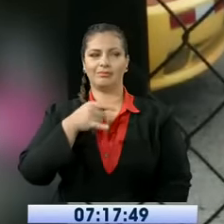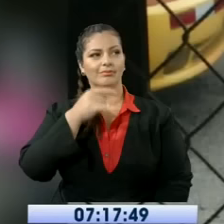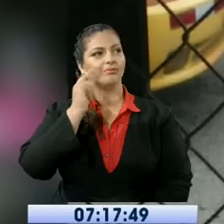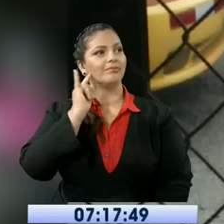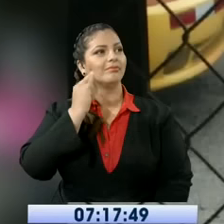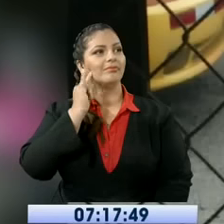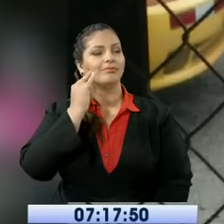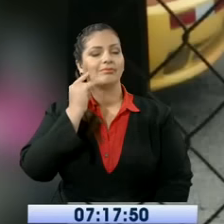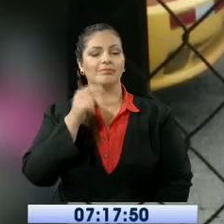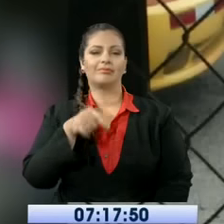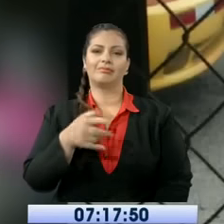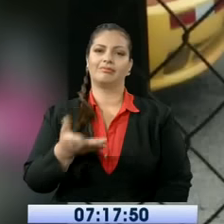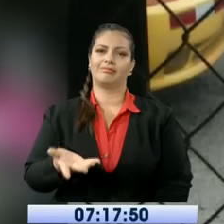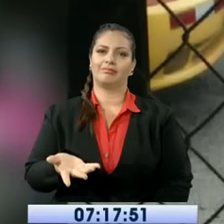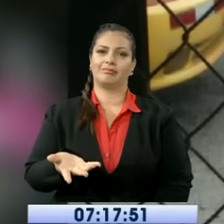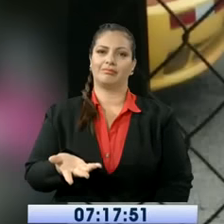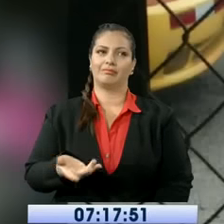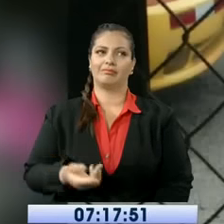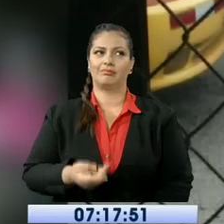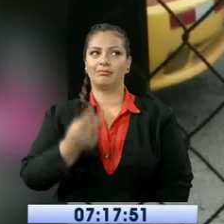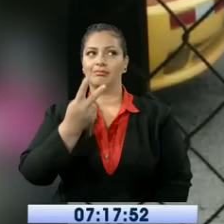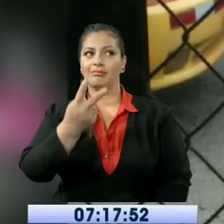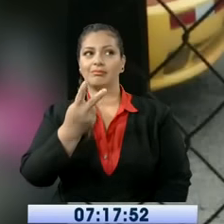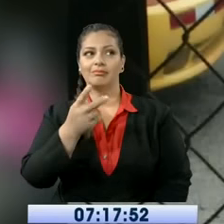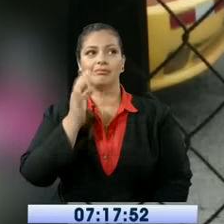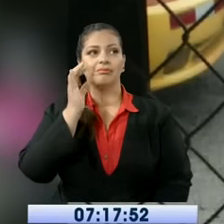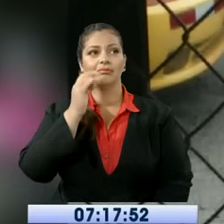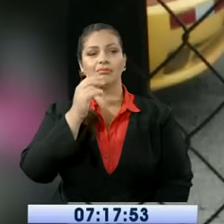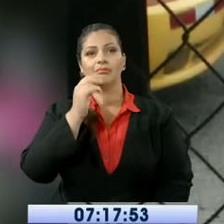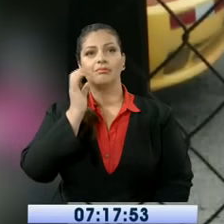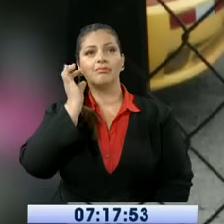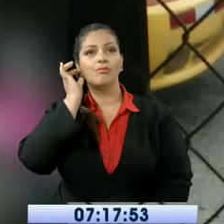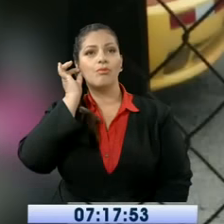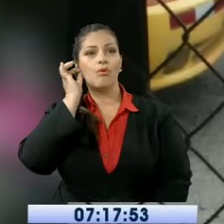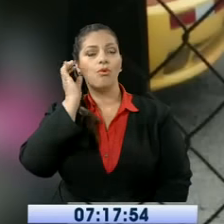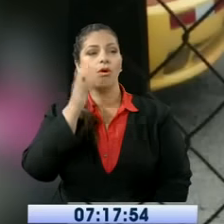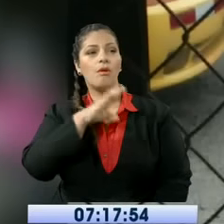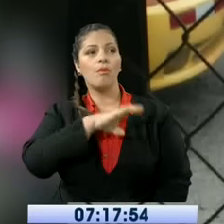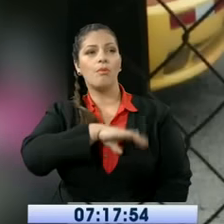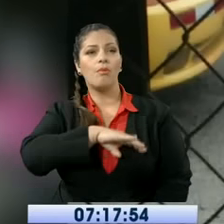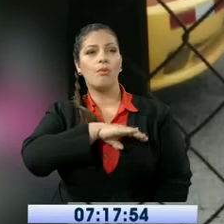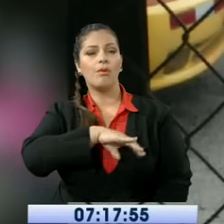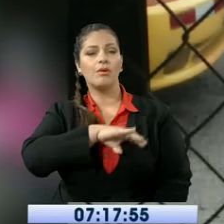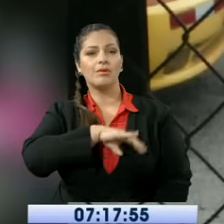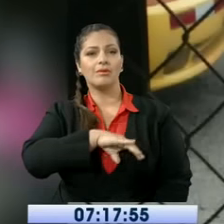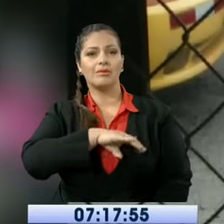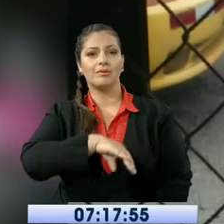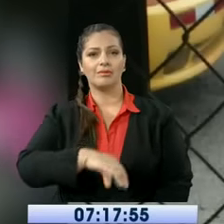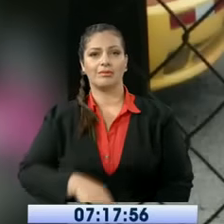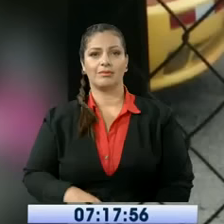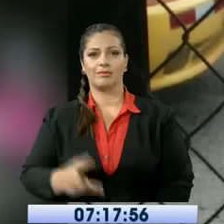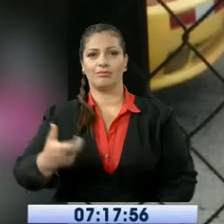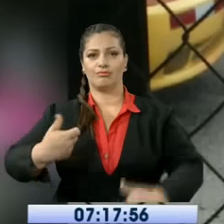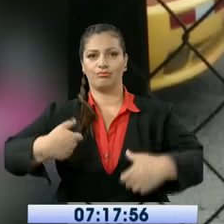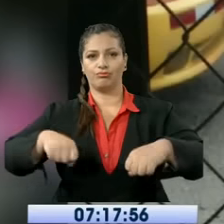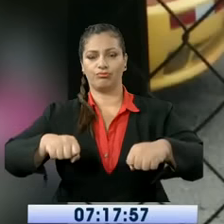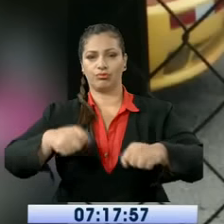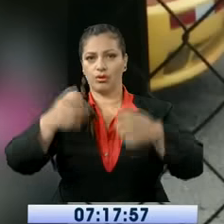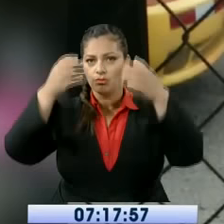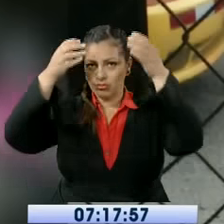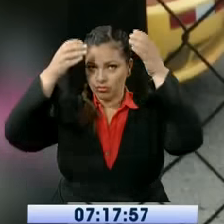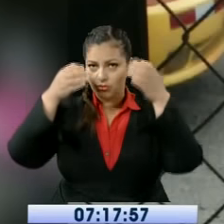¿ves? Y una policía. Una o un policía. Una es, parece, ¿no? Una oficial, parece, de policía. Una policía en moto sin casco. Uh-huh.